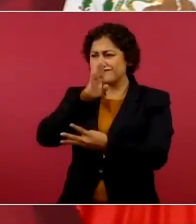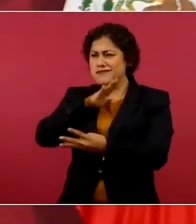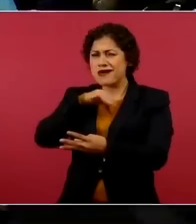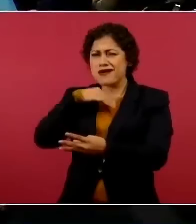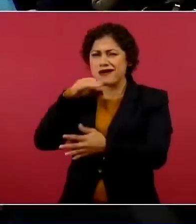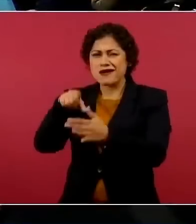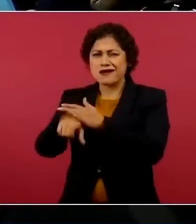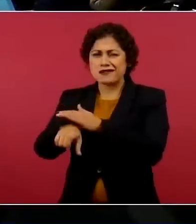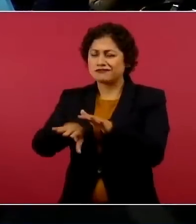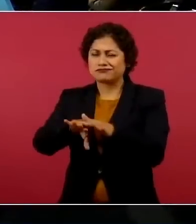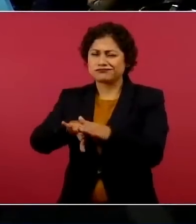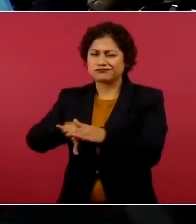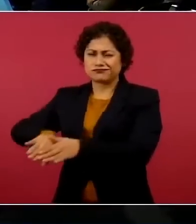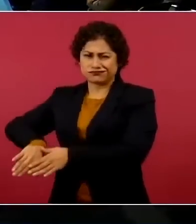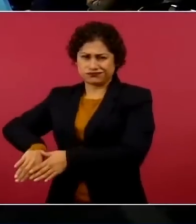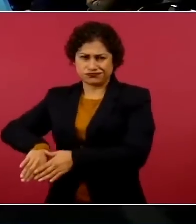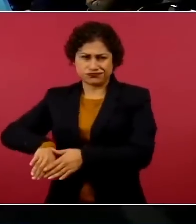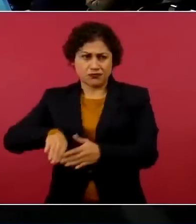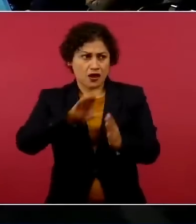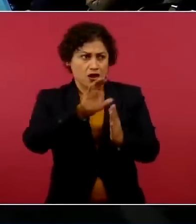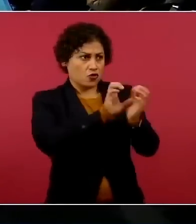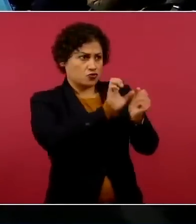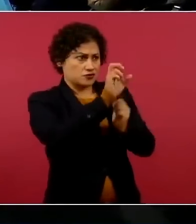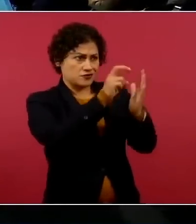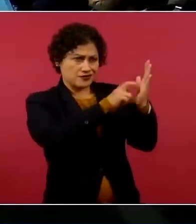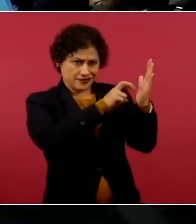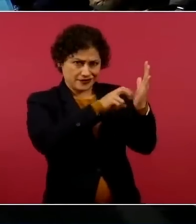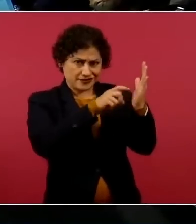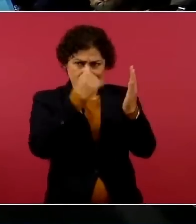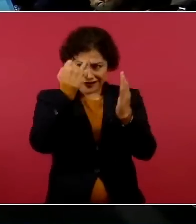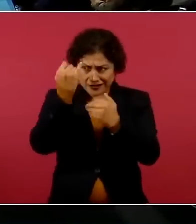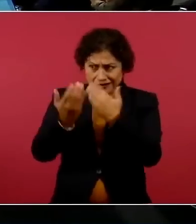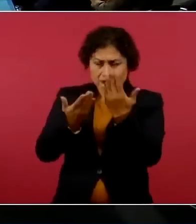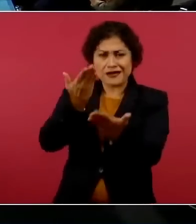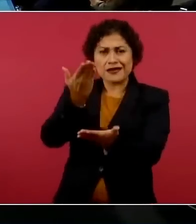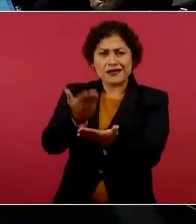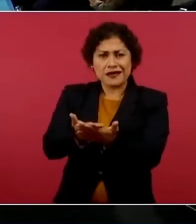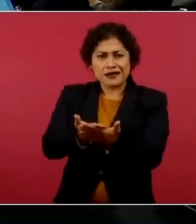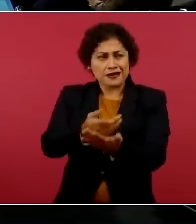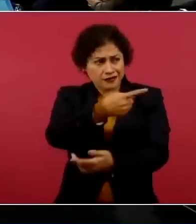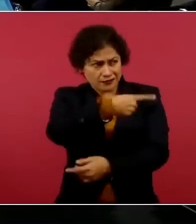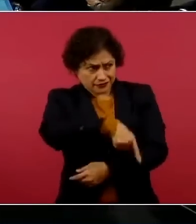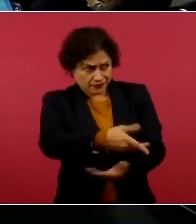que no hay ciudadanos, mujeres, hombres